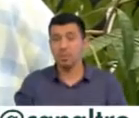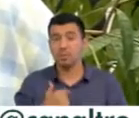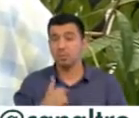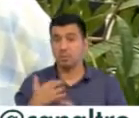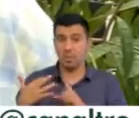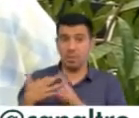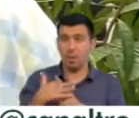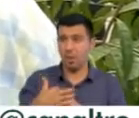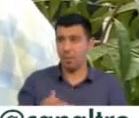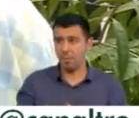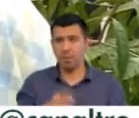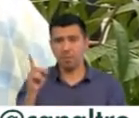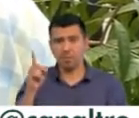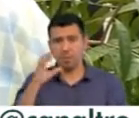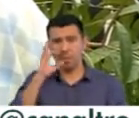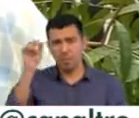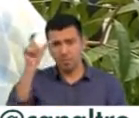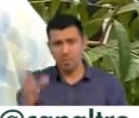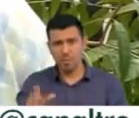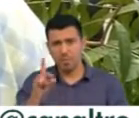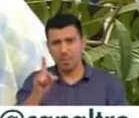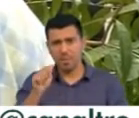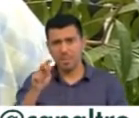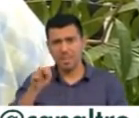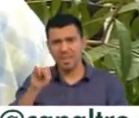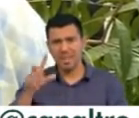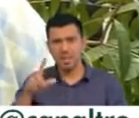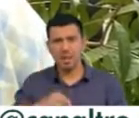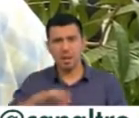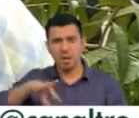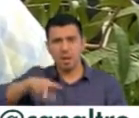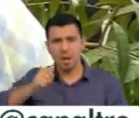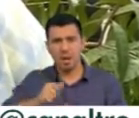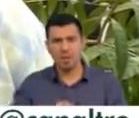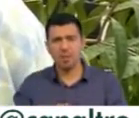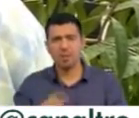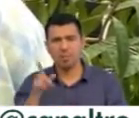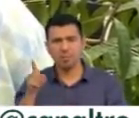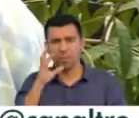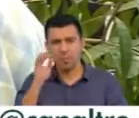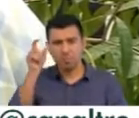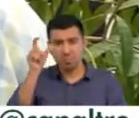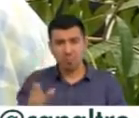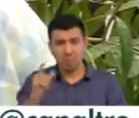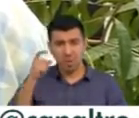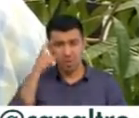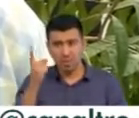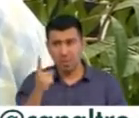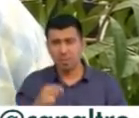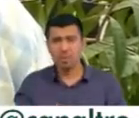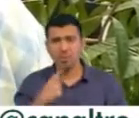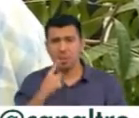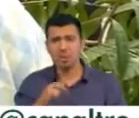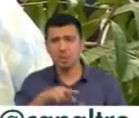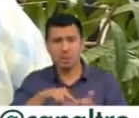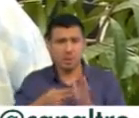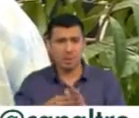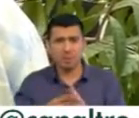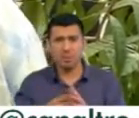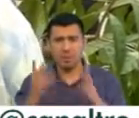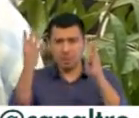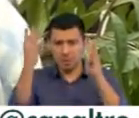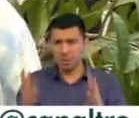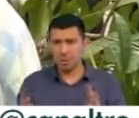afectado por daniel villamizar un extorsionista según las encerrados y